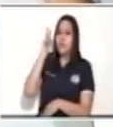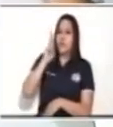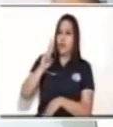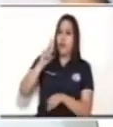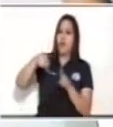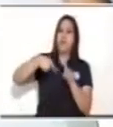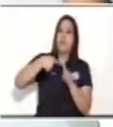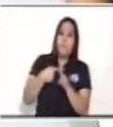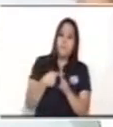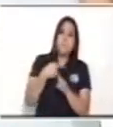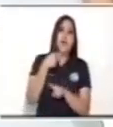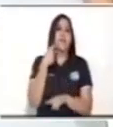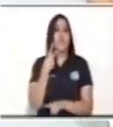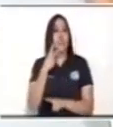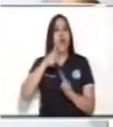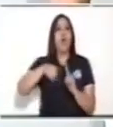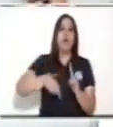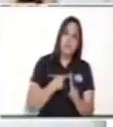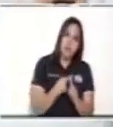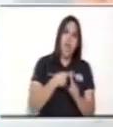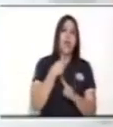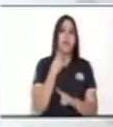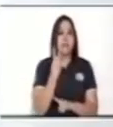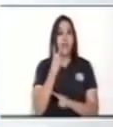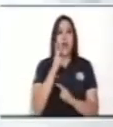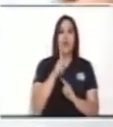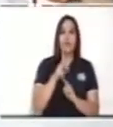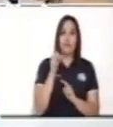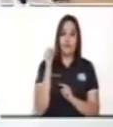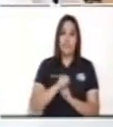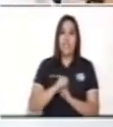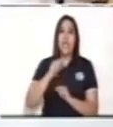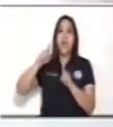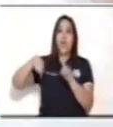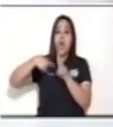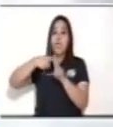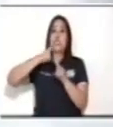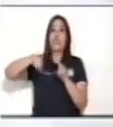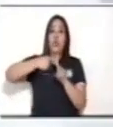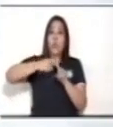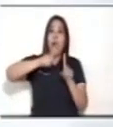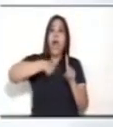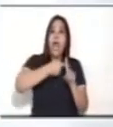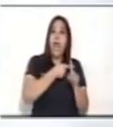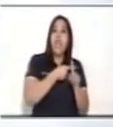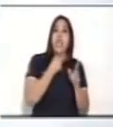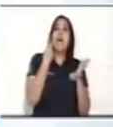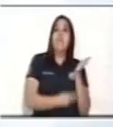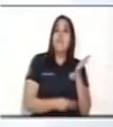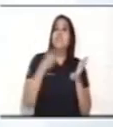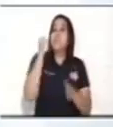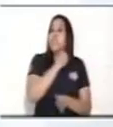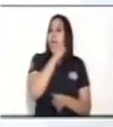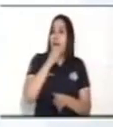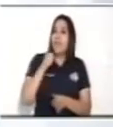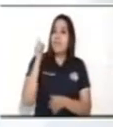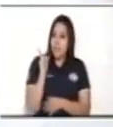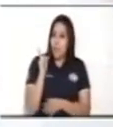más dos más dos. Porque voy a sumar las veces que cada una cantó una canción.